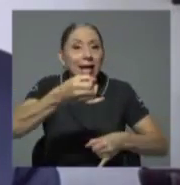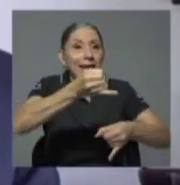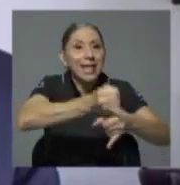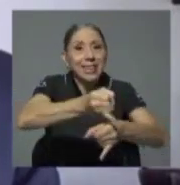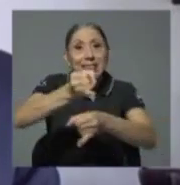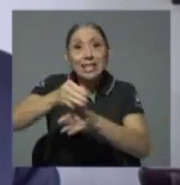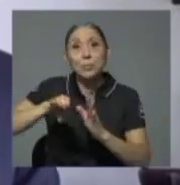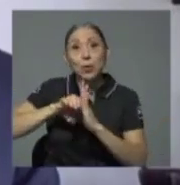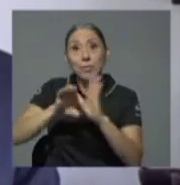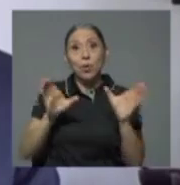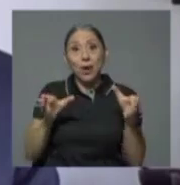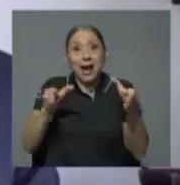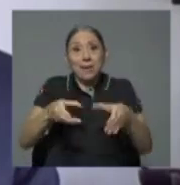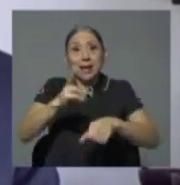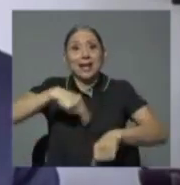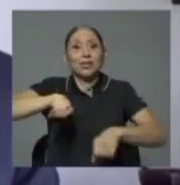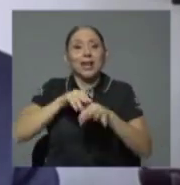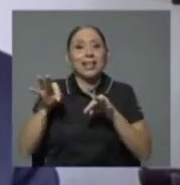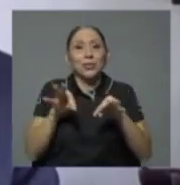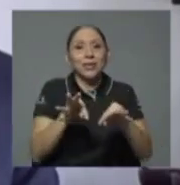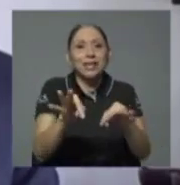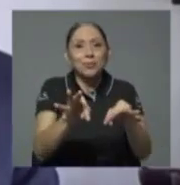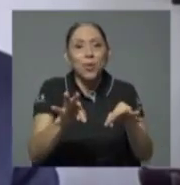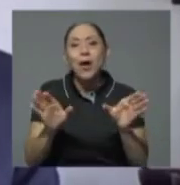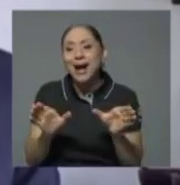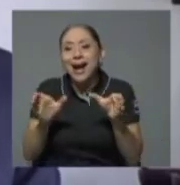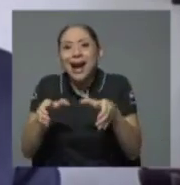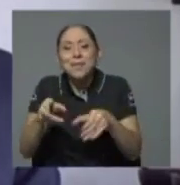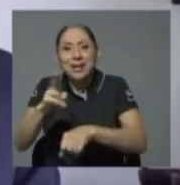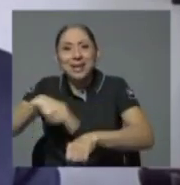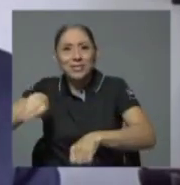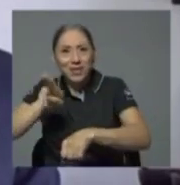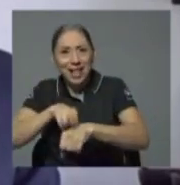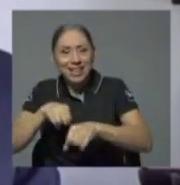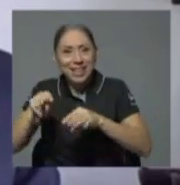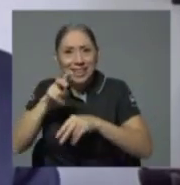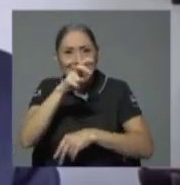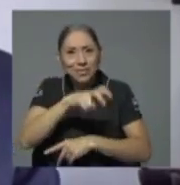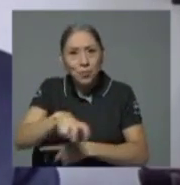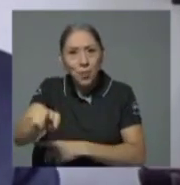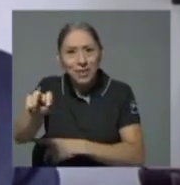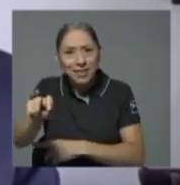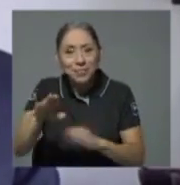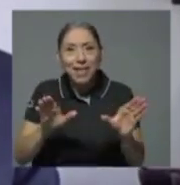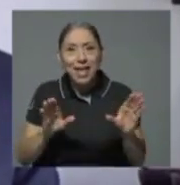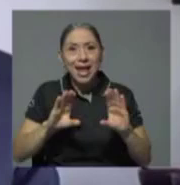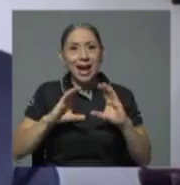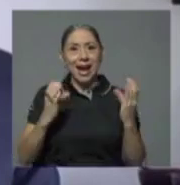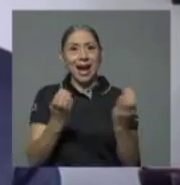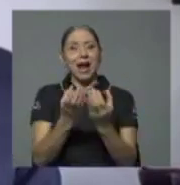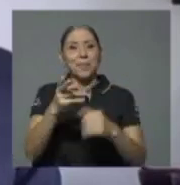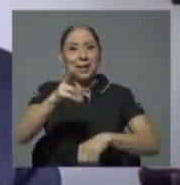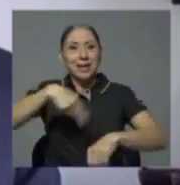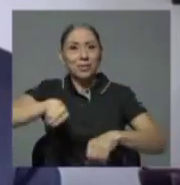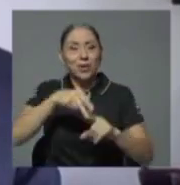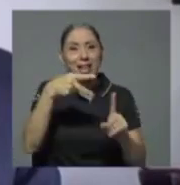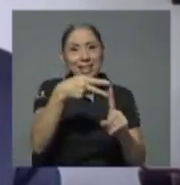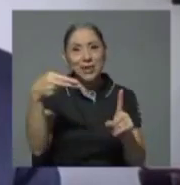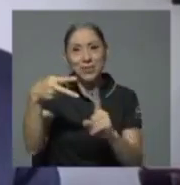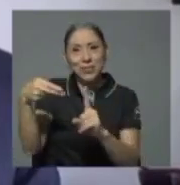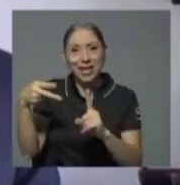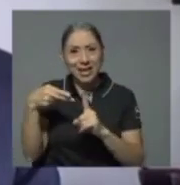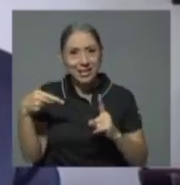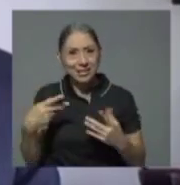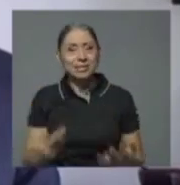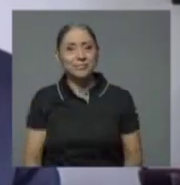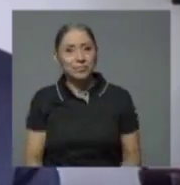la Cámara Nacional de Turismo, la Cámara Nacional de Transporte, la Cámara Nacional de Hoteles,